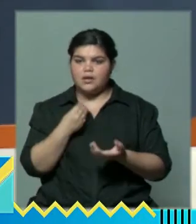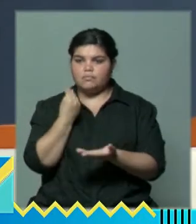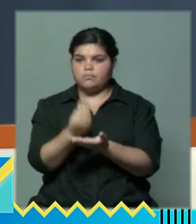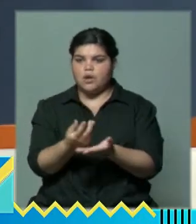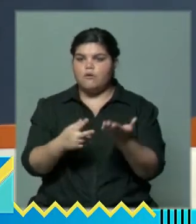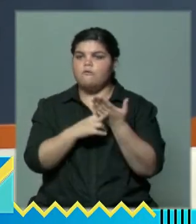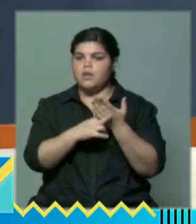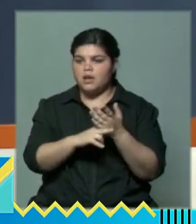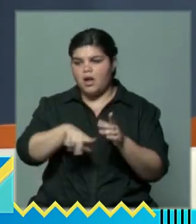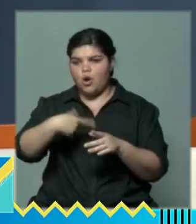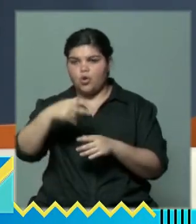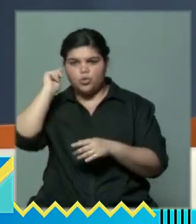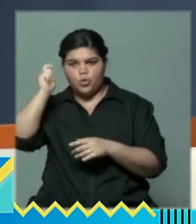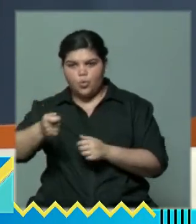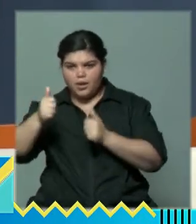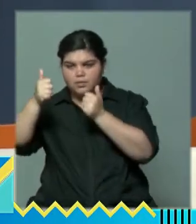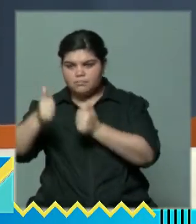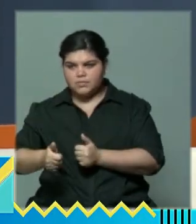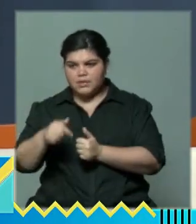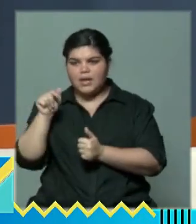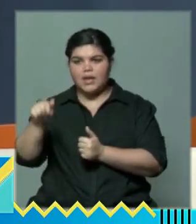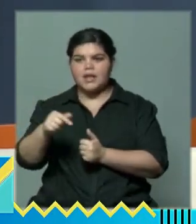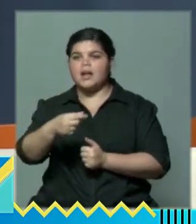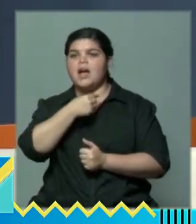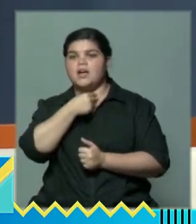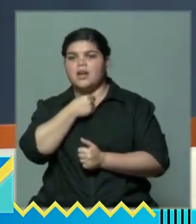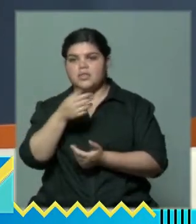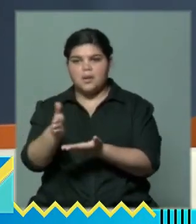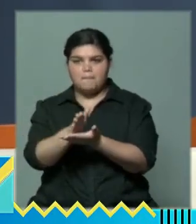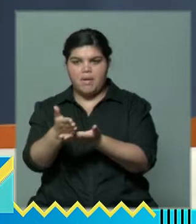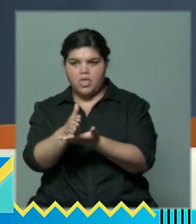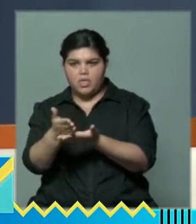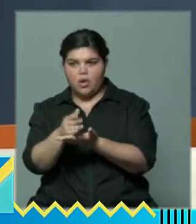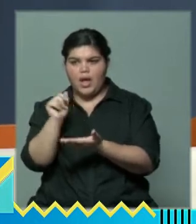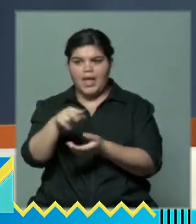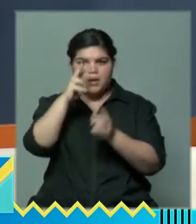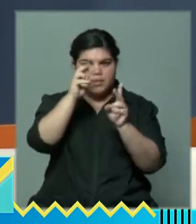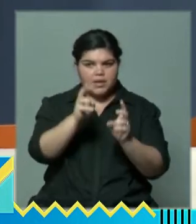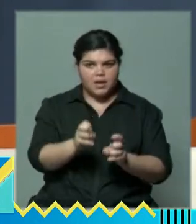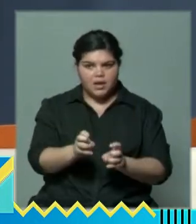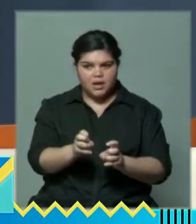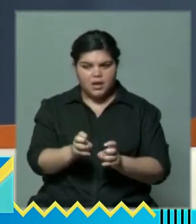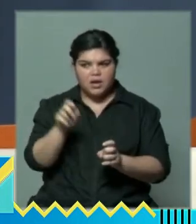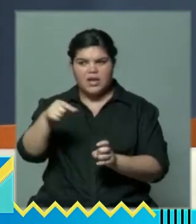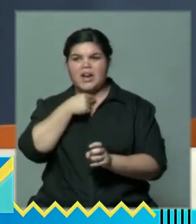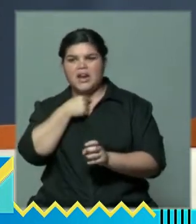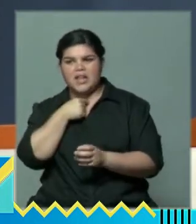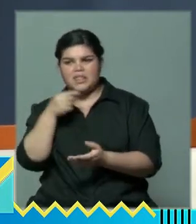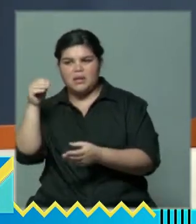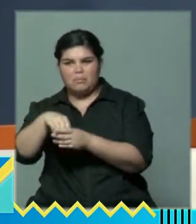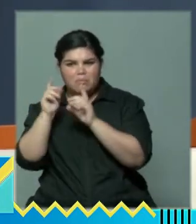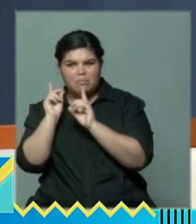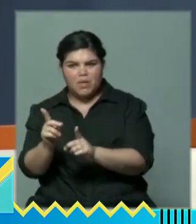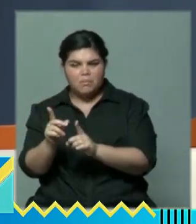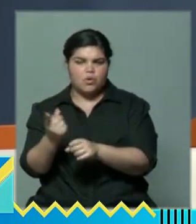tiene que haber un juez que tiene que ser garante de imparcialidad. Si el juez investiga, no va a ser garante nunca el juez, digamos. Claro. Y